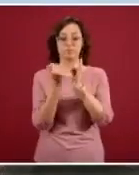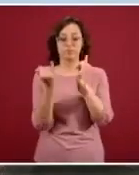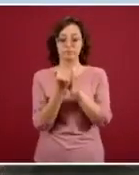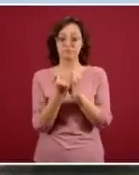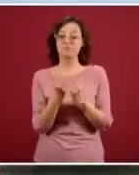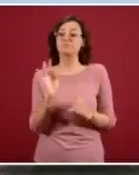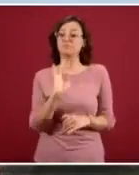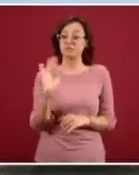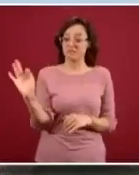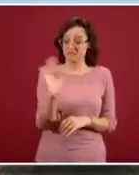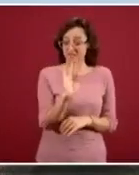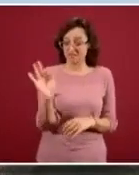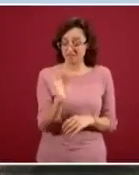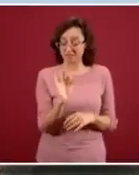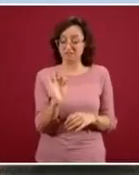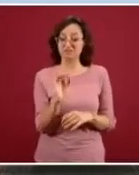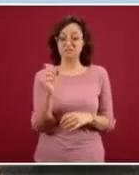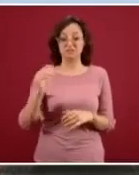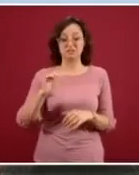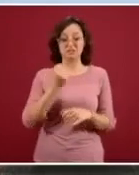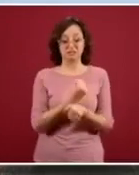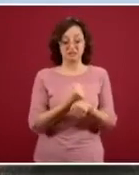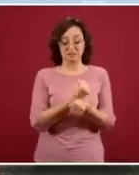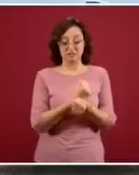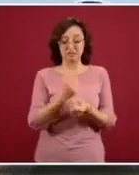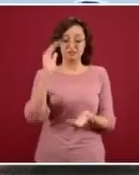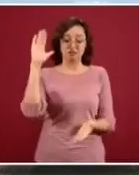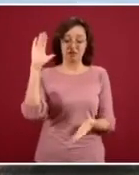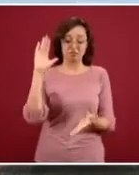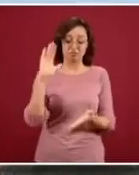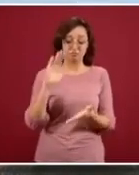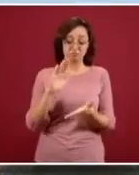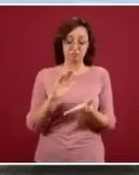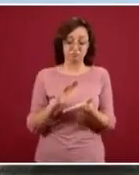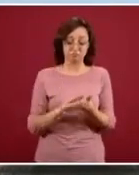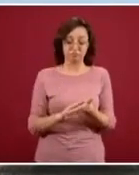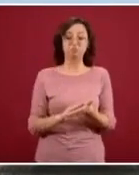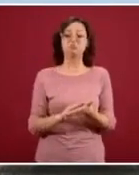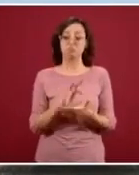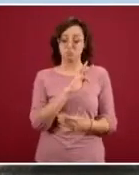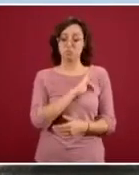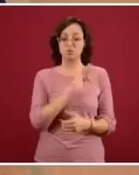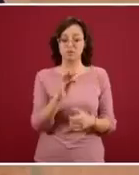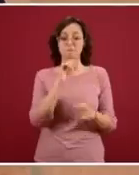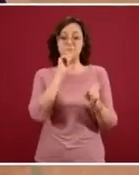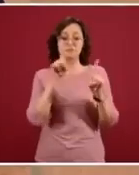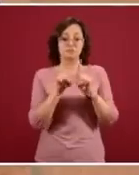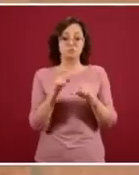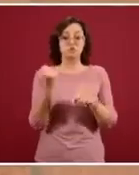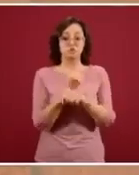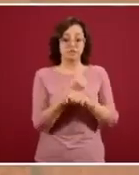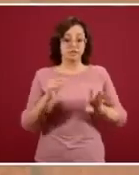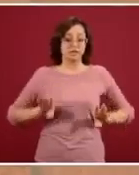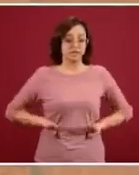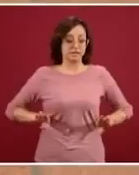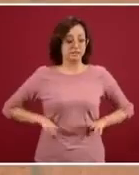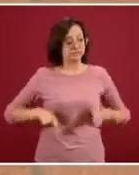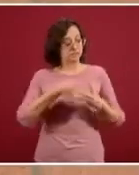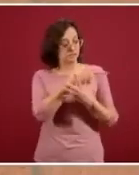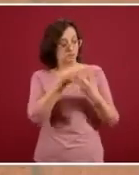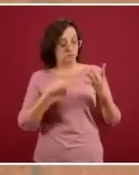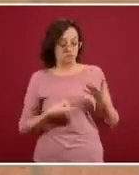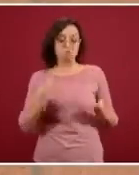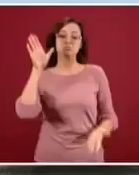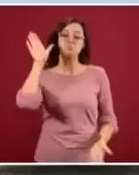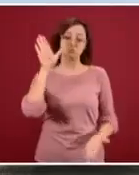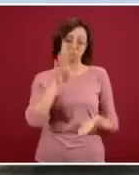un desabasto de sangre y de componentes sanguíneos en el Sistema Nacional de Sangre. Hago énfasis y les pido